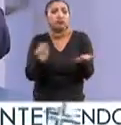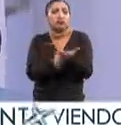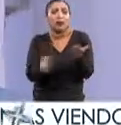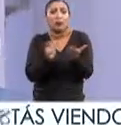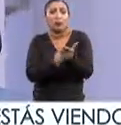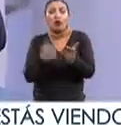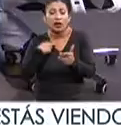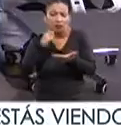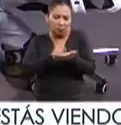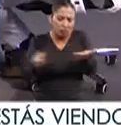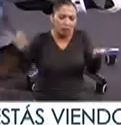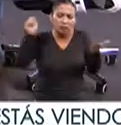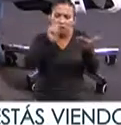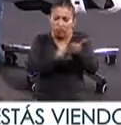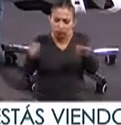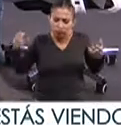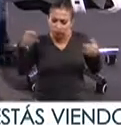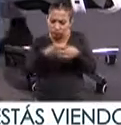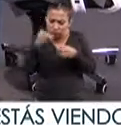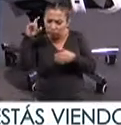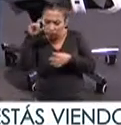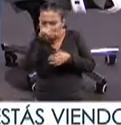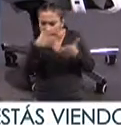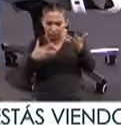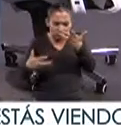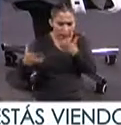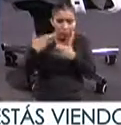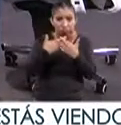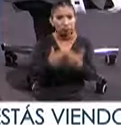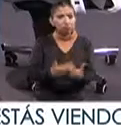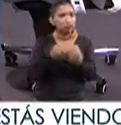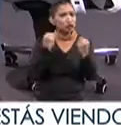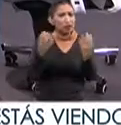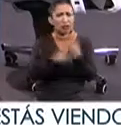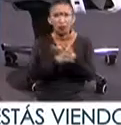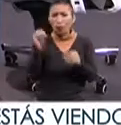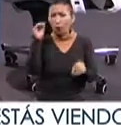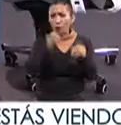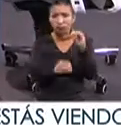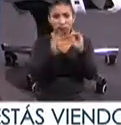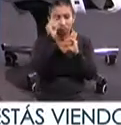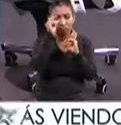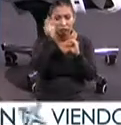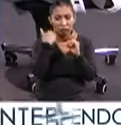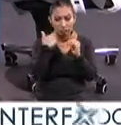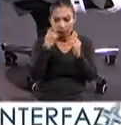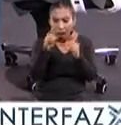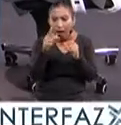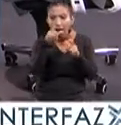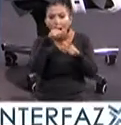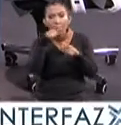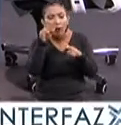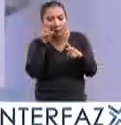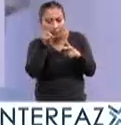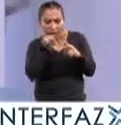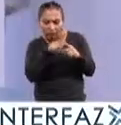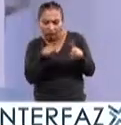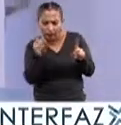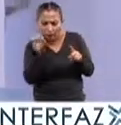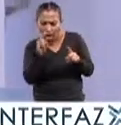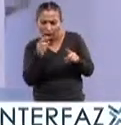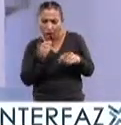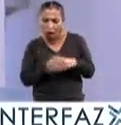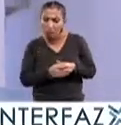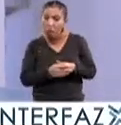una reescritura, es un armado tan complejo, tan rico, tan brillante, que te acerca al lenguaje y lo empiezas a leer de otra manera.